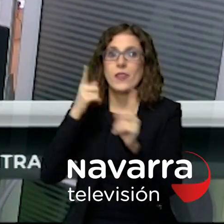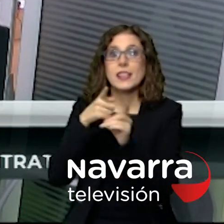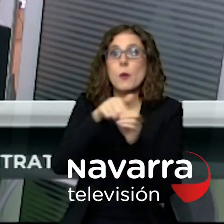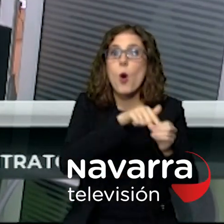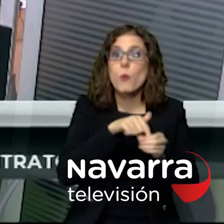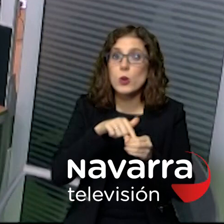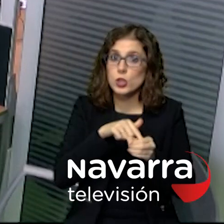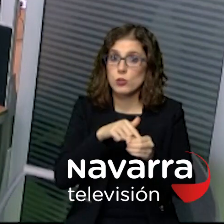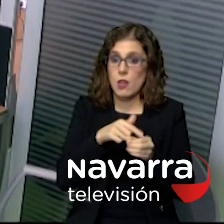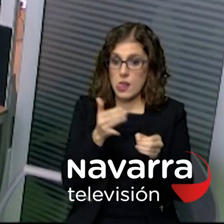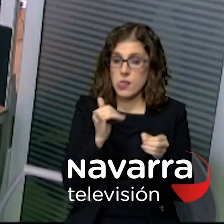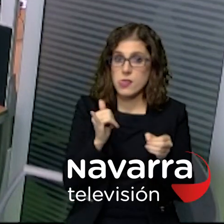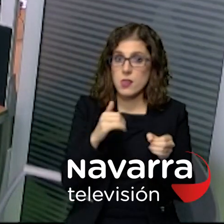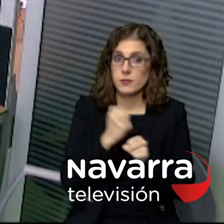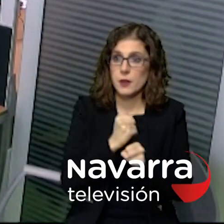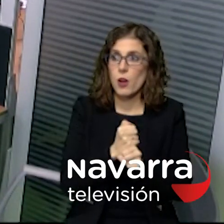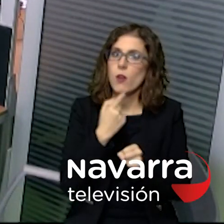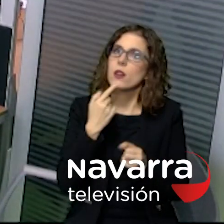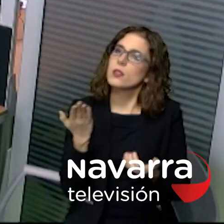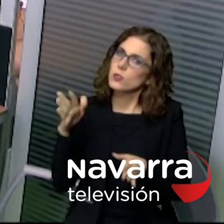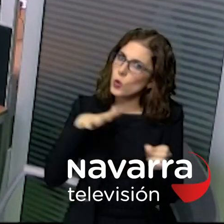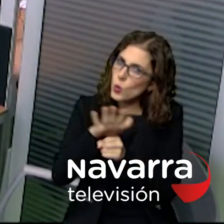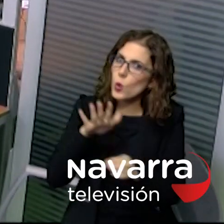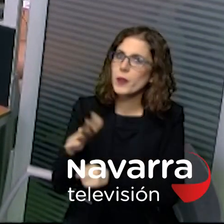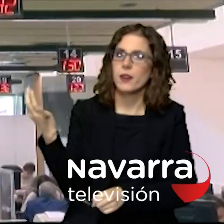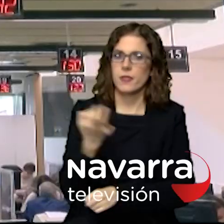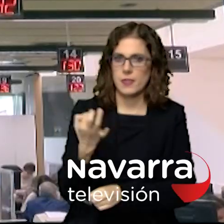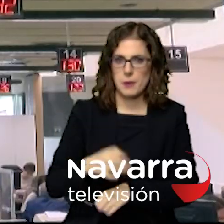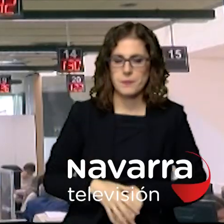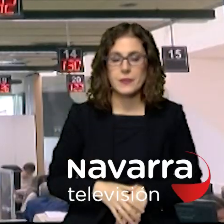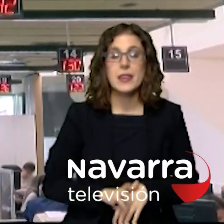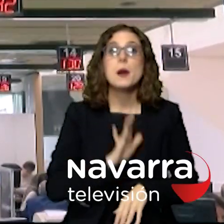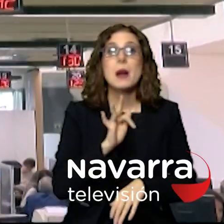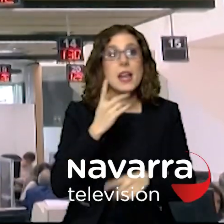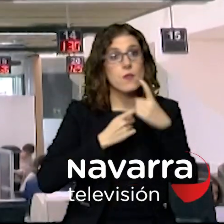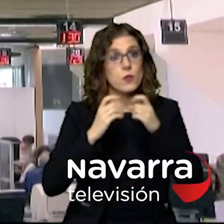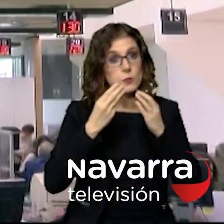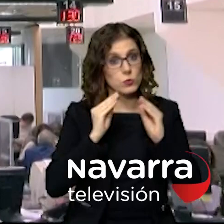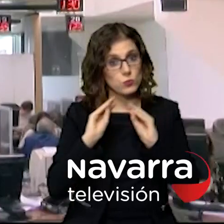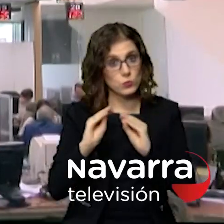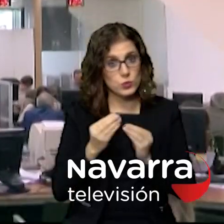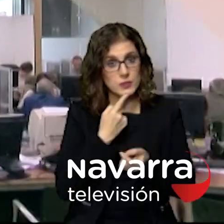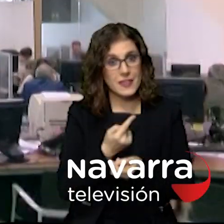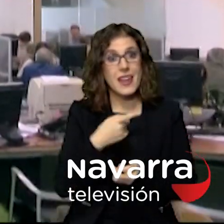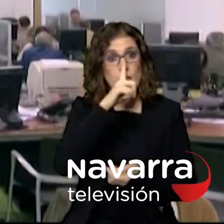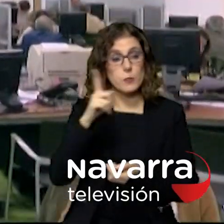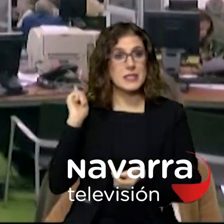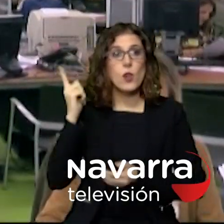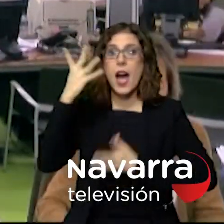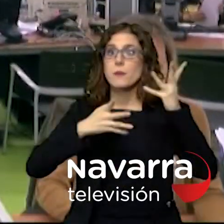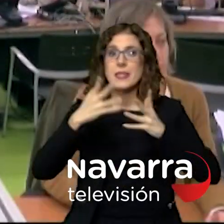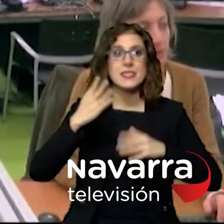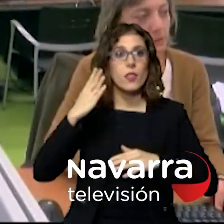plantillas y reducir así esta tasa. En lo que respecta al resto de cuentas, el informe revela que en 2018 la Administración foral cumplió con todas las